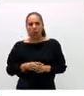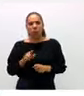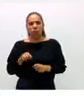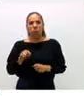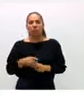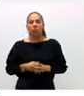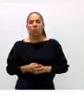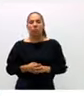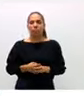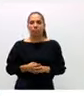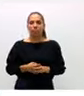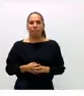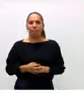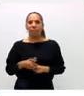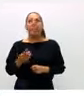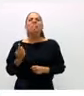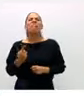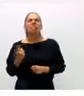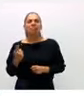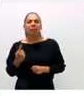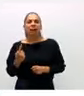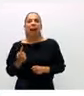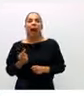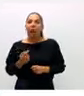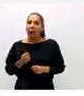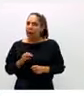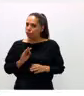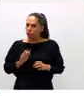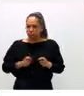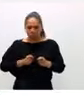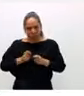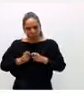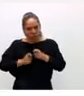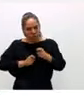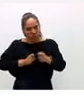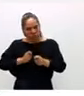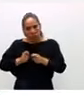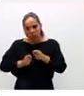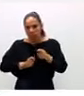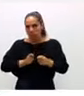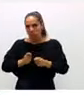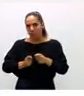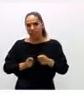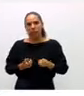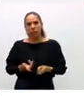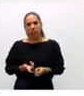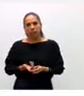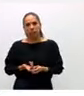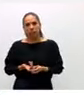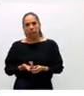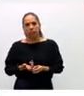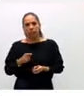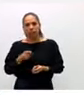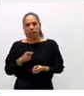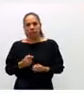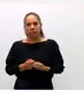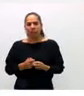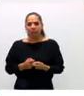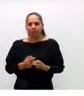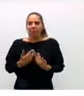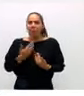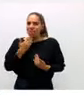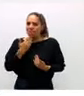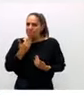también requieren trabajarse de manera constante, sistemática, elegir bien a las y los estudiantes o a